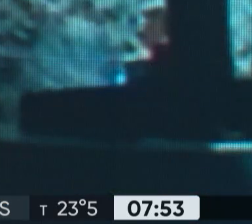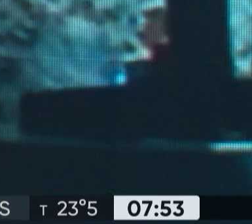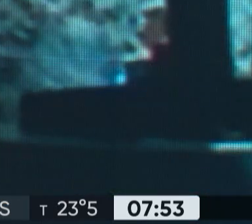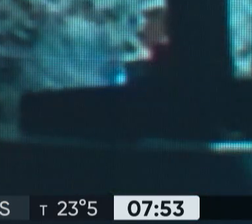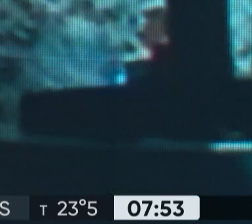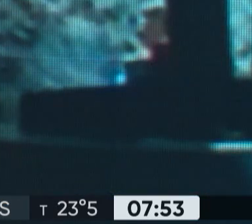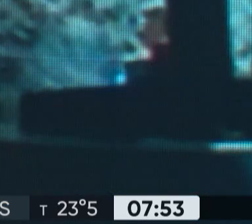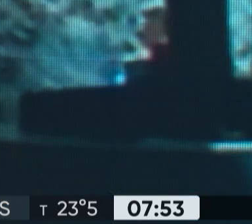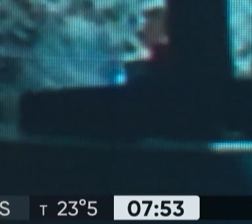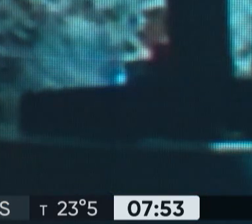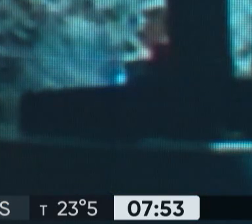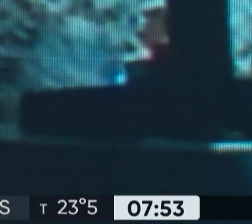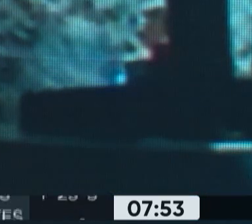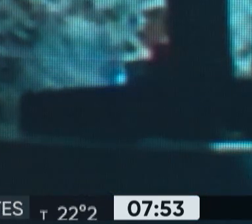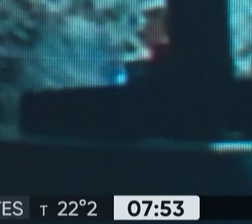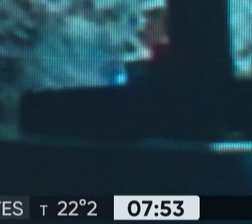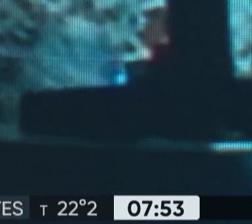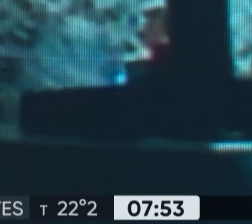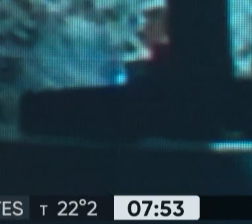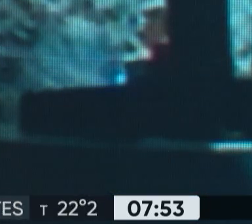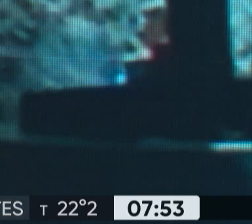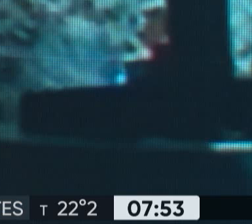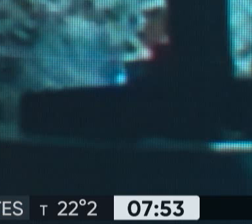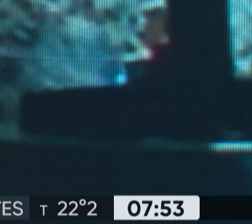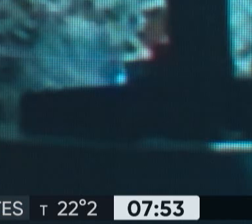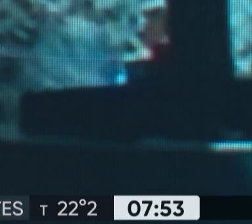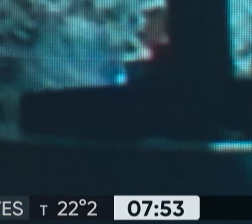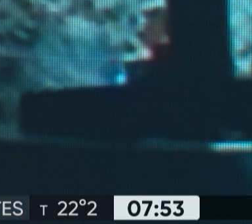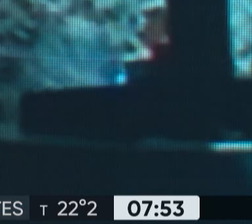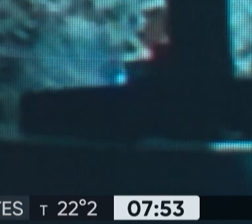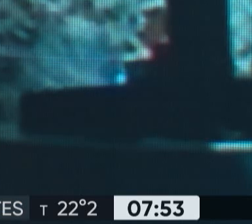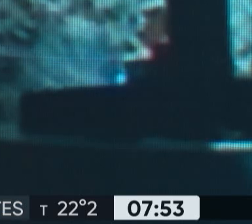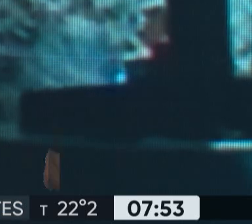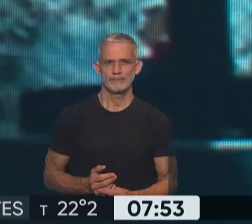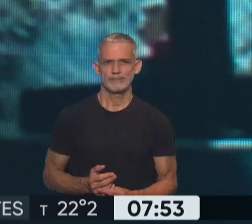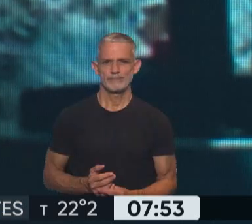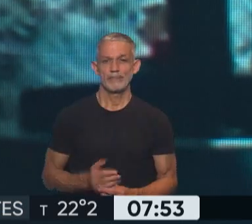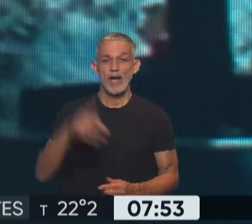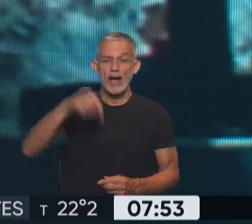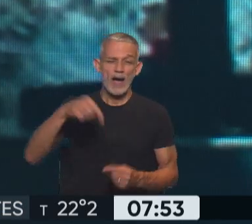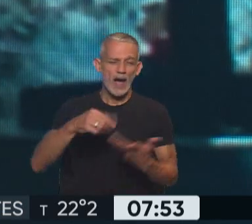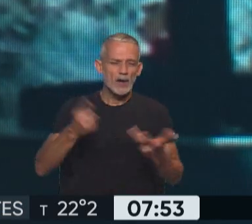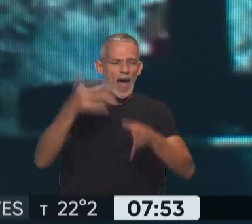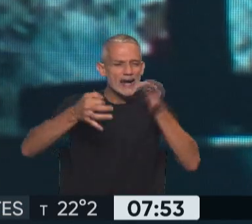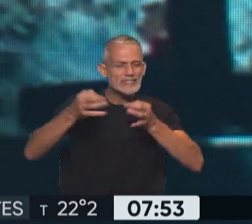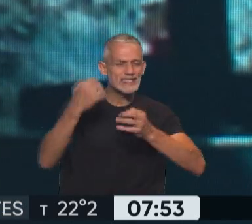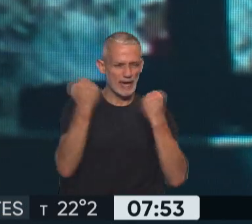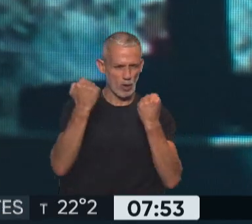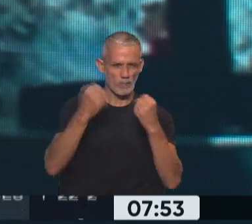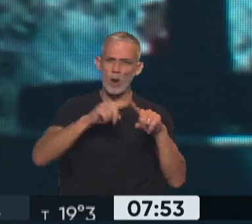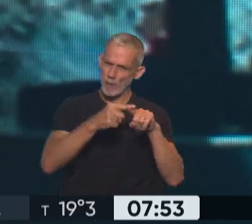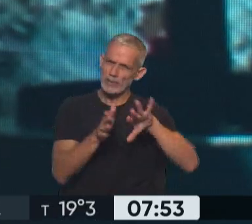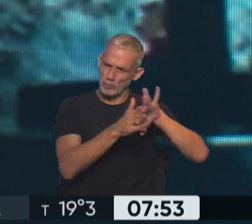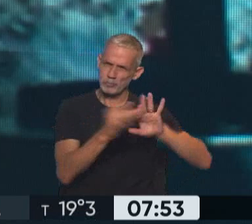Allí lo que sucedió con la oposición que se levantaba de sus bancas y el análisis político que ya hicimos con Vero Urrolebeite, pero ahora el análisis económico de lo